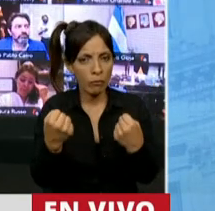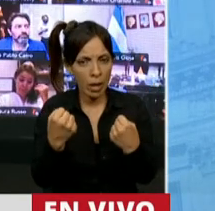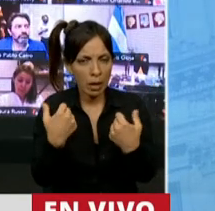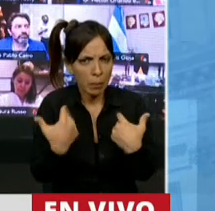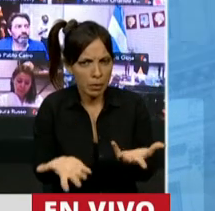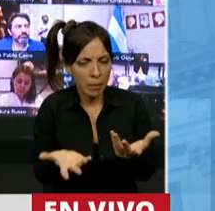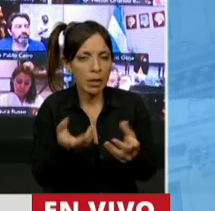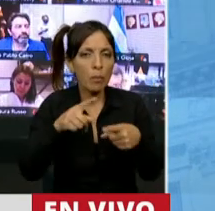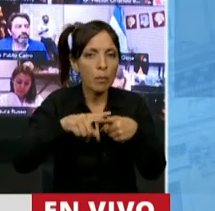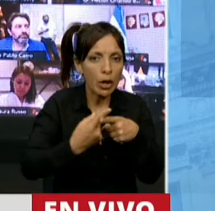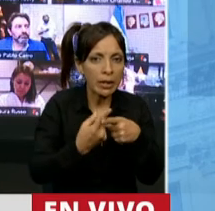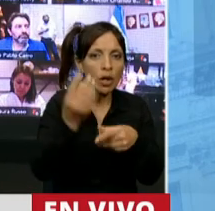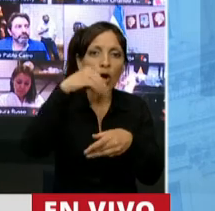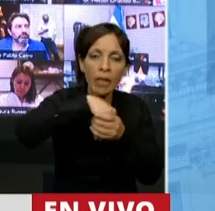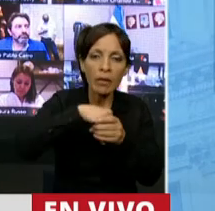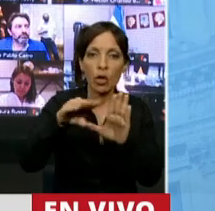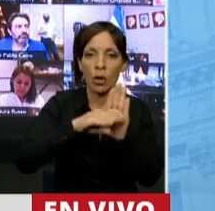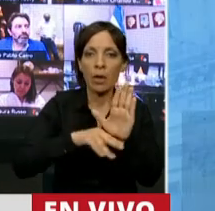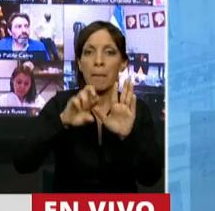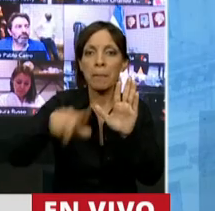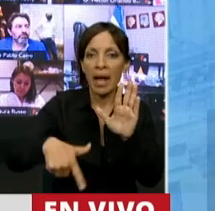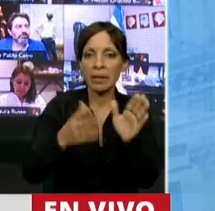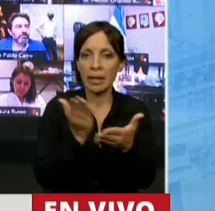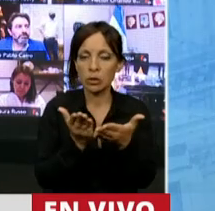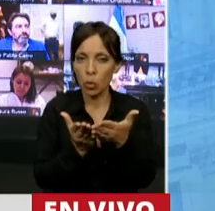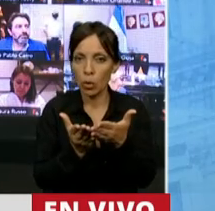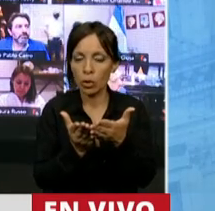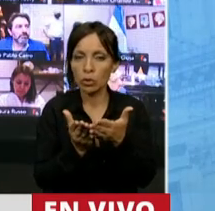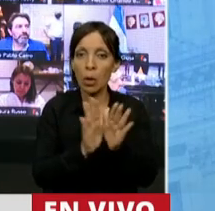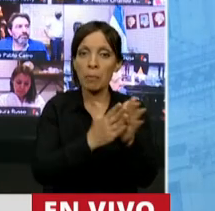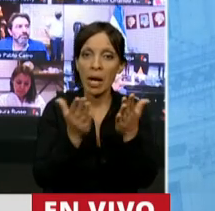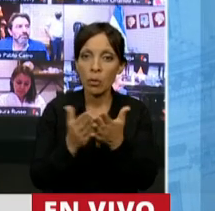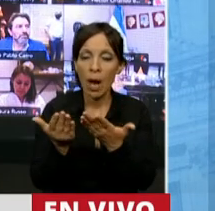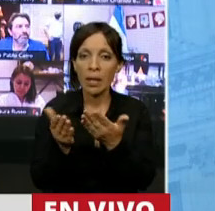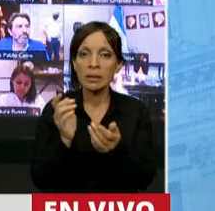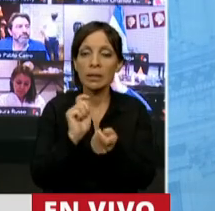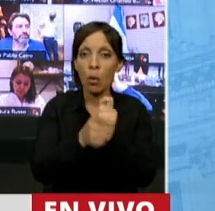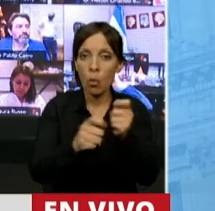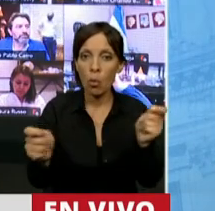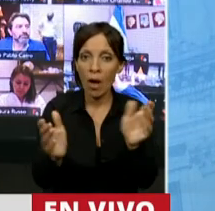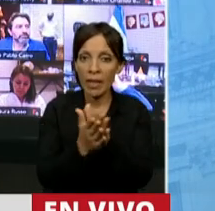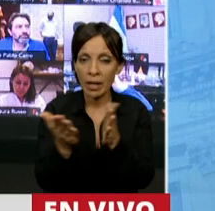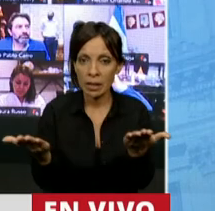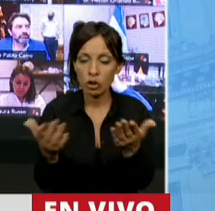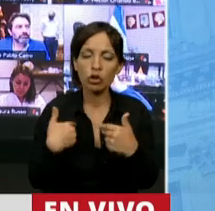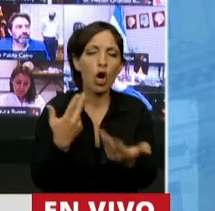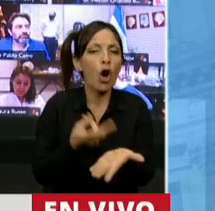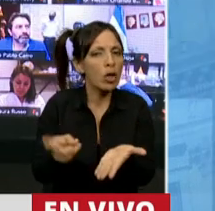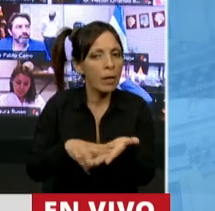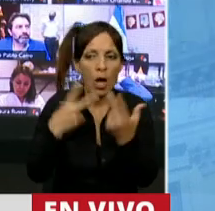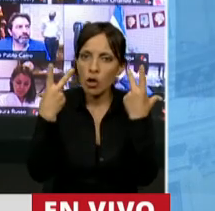político en planes de estudio, manuales y cuadernillos. ratifico mi rechazo